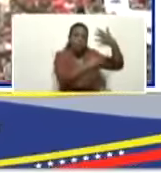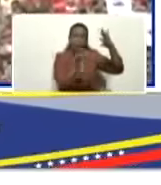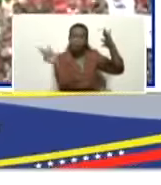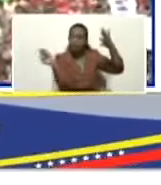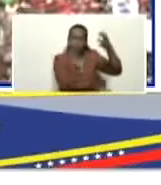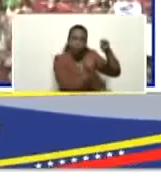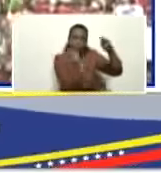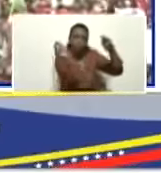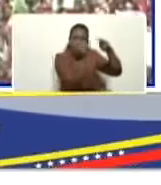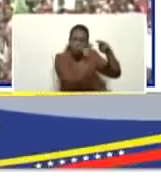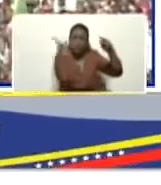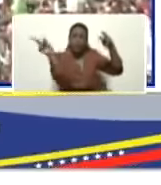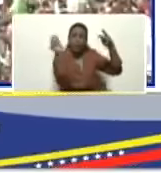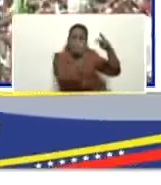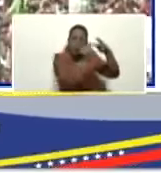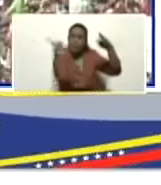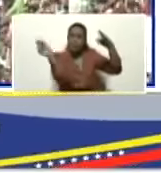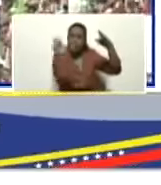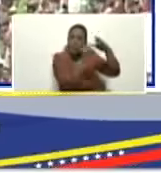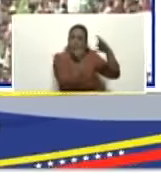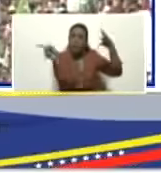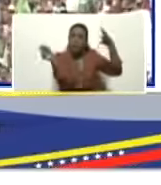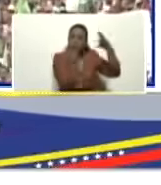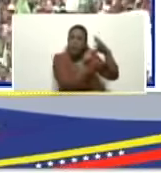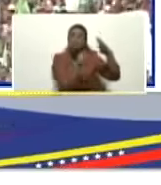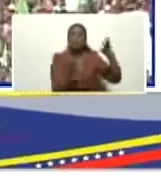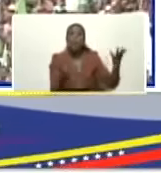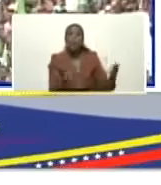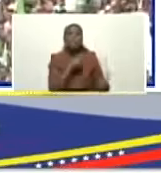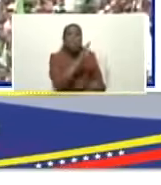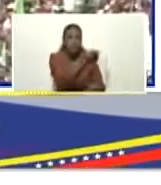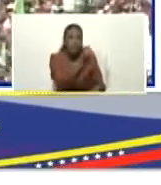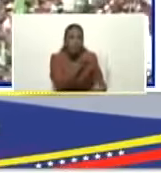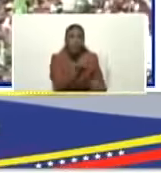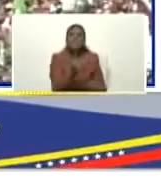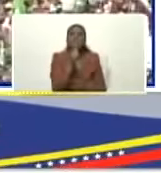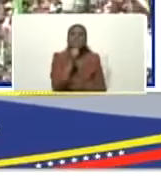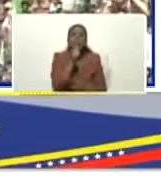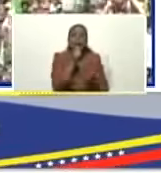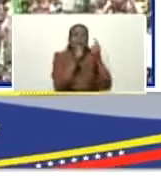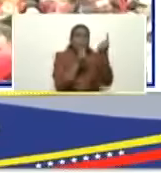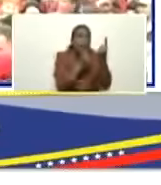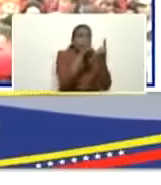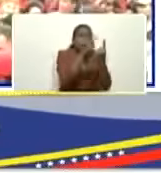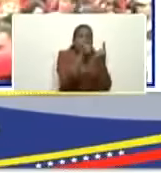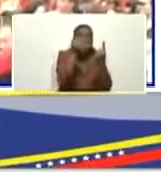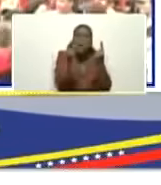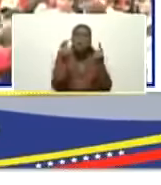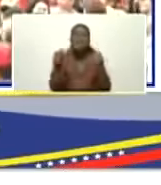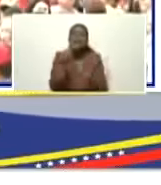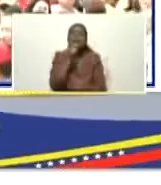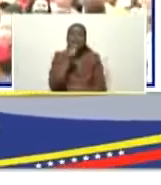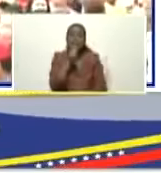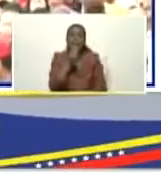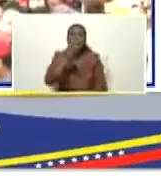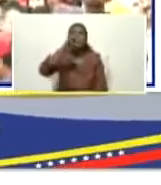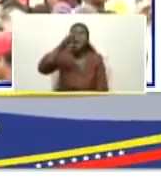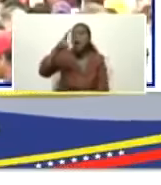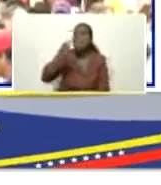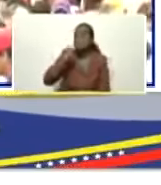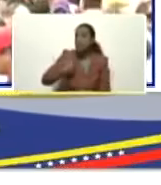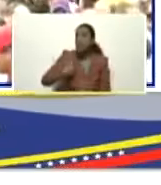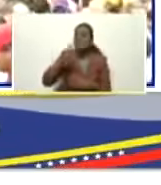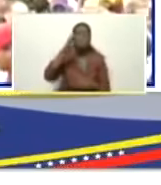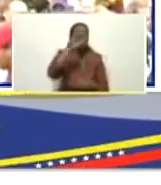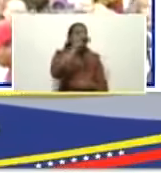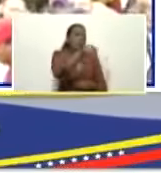ustedes y a chequear, dame tu 1x10, y ahí mismo voy a empezar a llamar a uno por uno al 1x10, que María me dijo, que